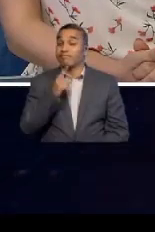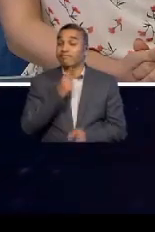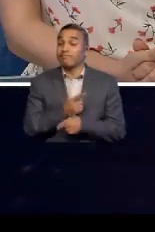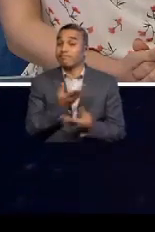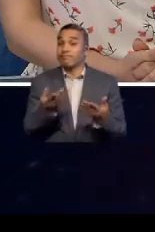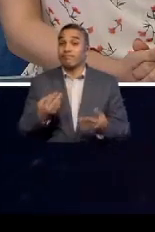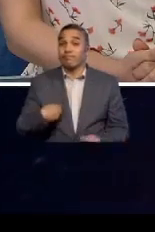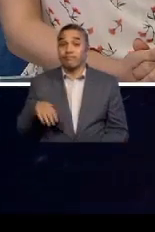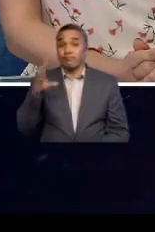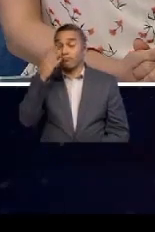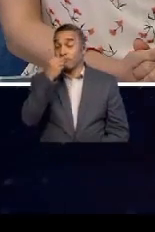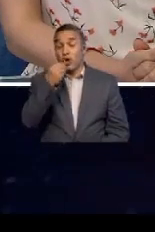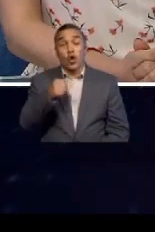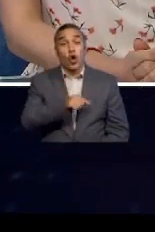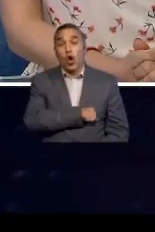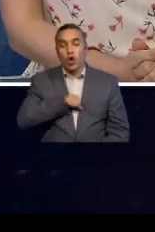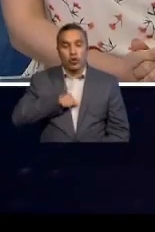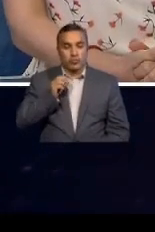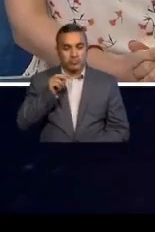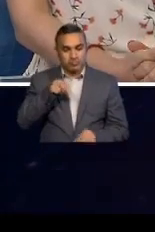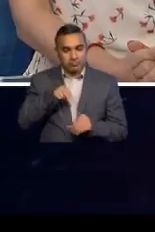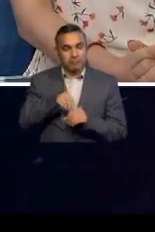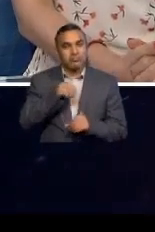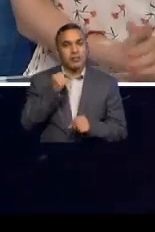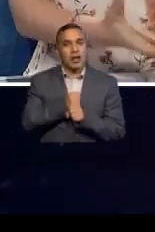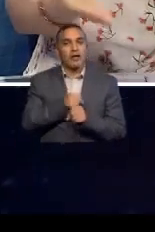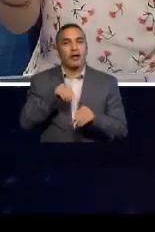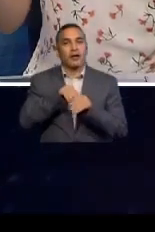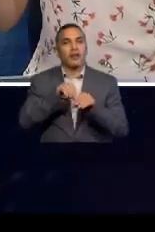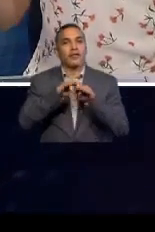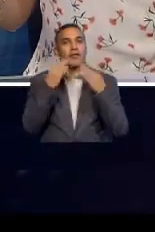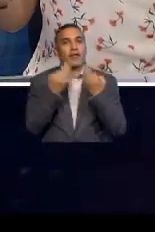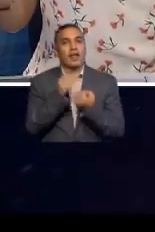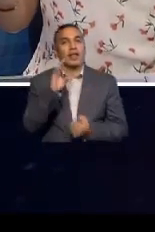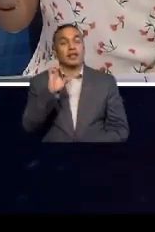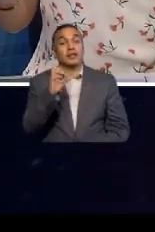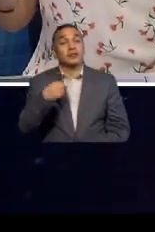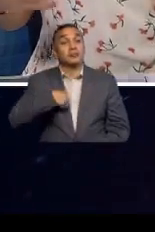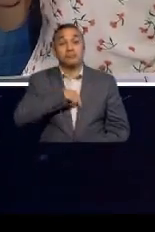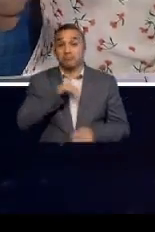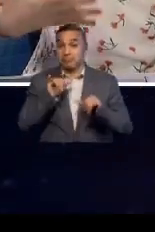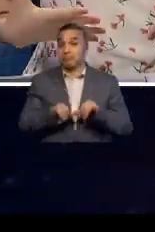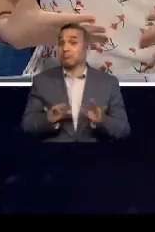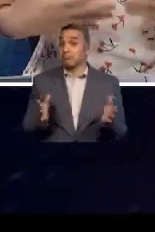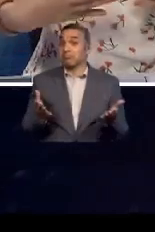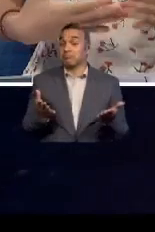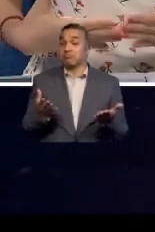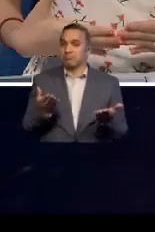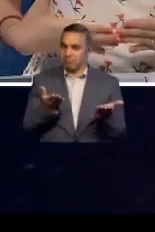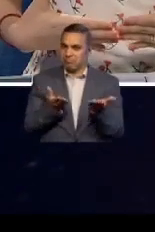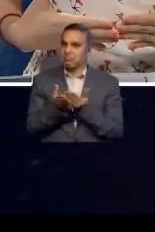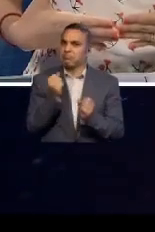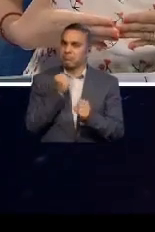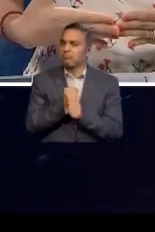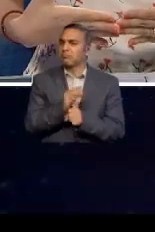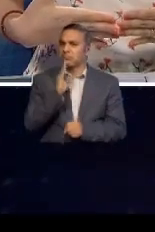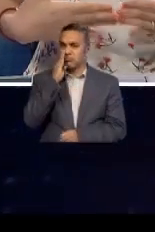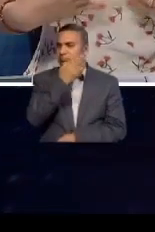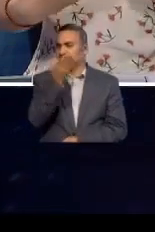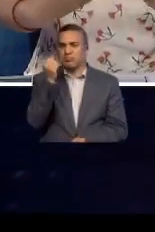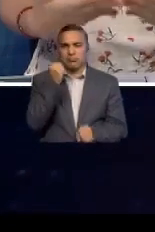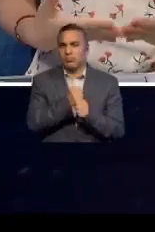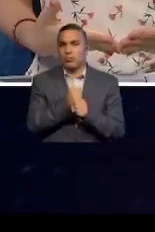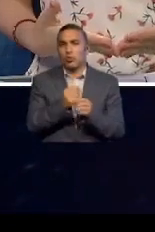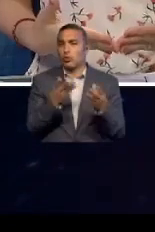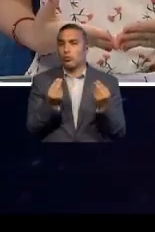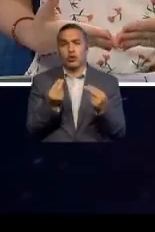Definitivamente qué hermoso y qué orgullo formar parte de esta gran familia. Y aquí estamos, Carlos y Cari, ¿verdad? Sirviendo, comprometidos, como siempre, trabajando